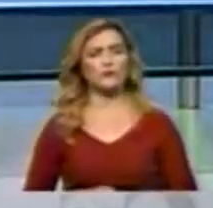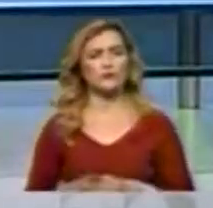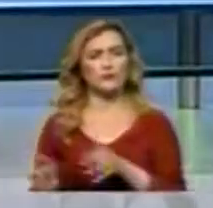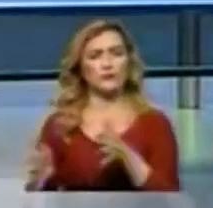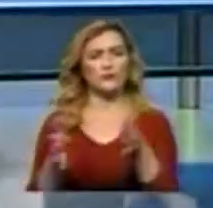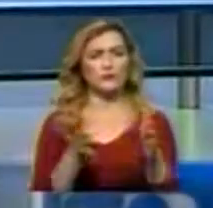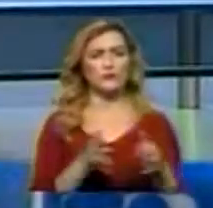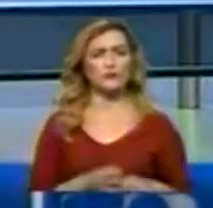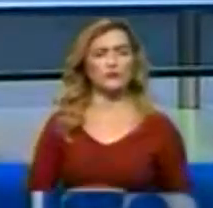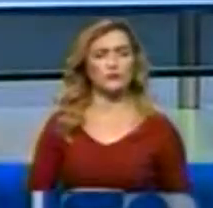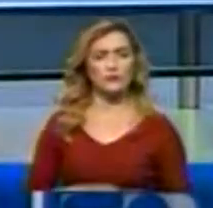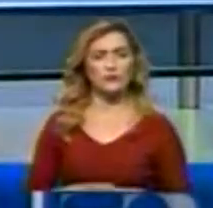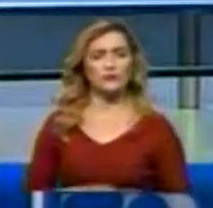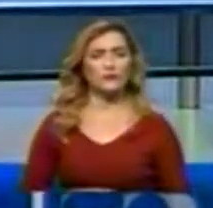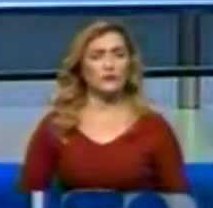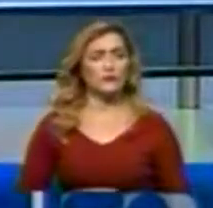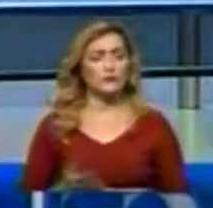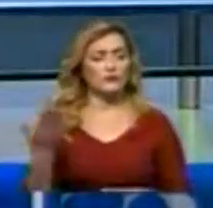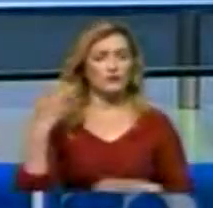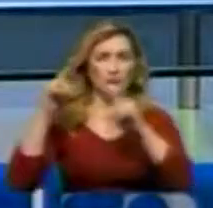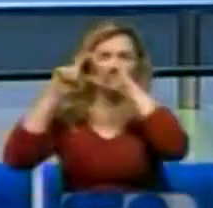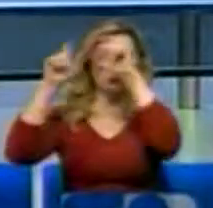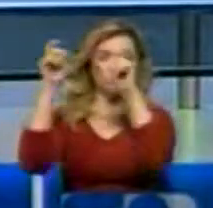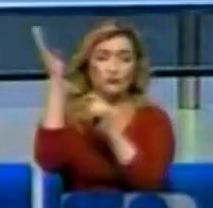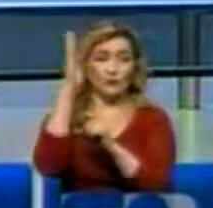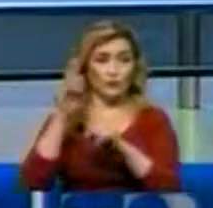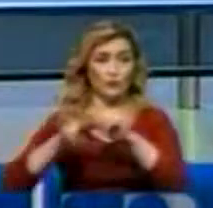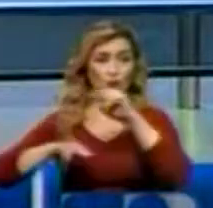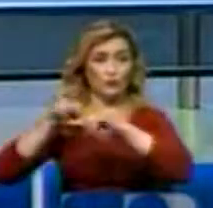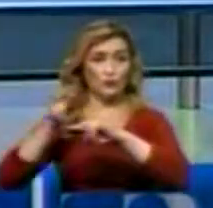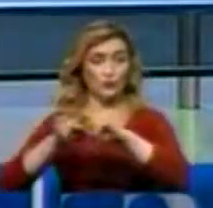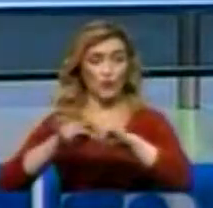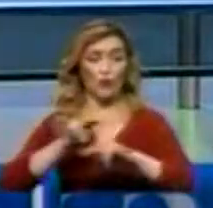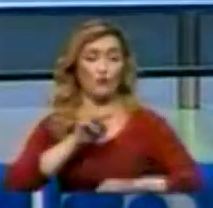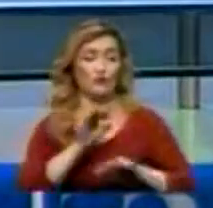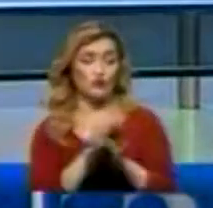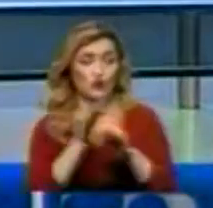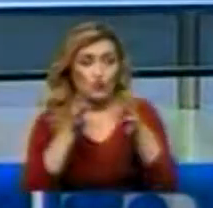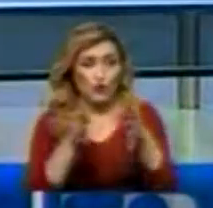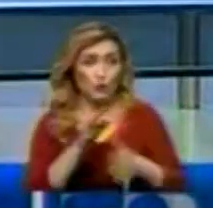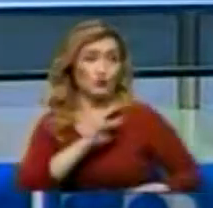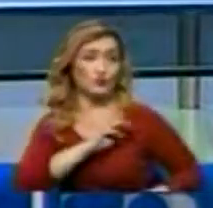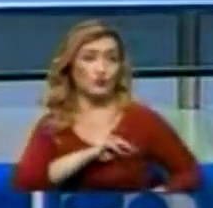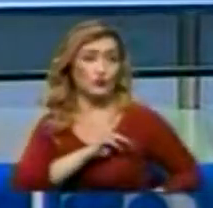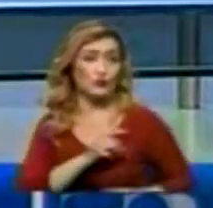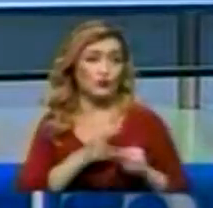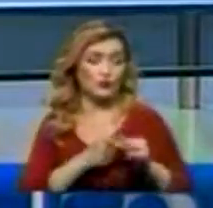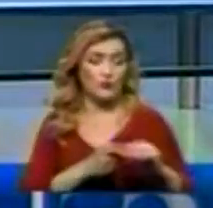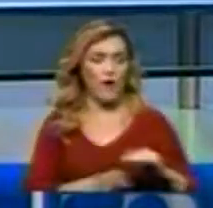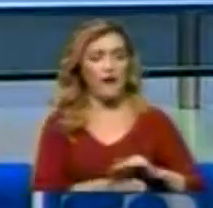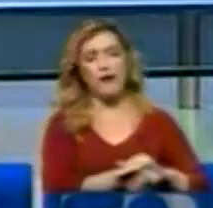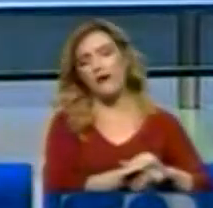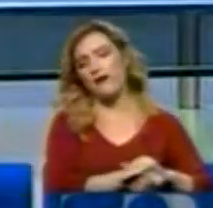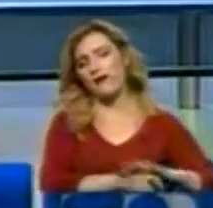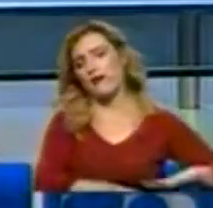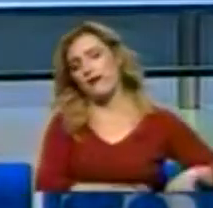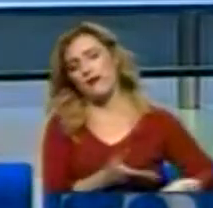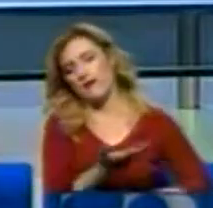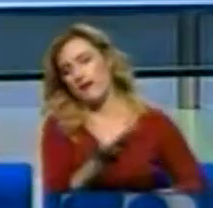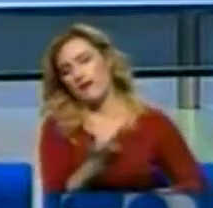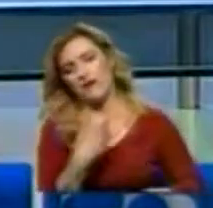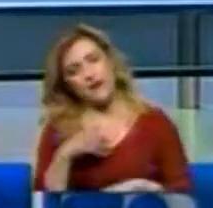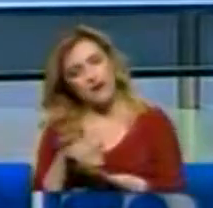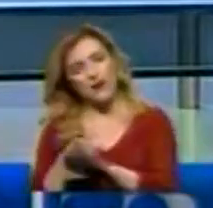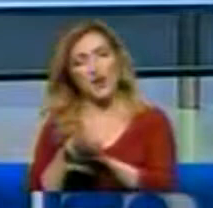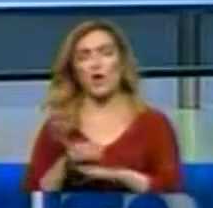Los supuestos sobornos que habría realizado Odebrecht a funcionarios del municipio de Quito para la construcción del metro vuelve a ser tema de investigación. Dos versiones se